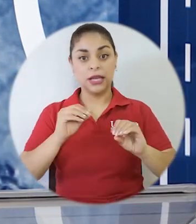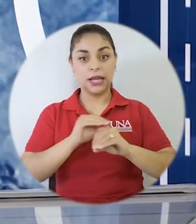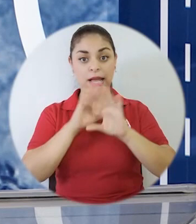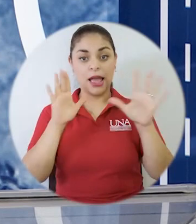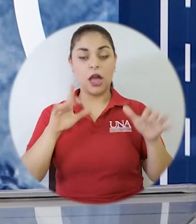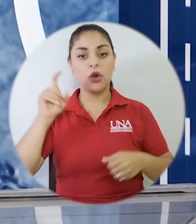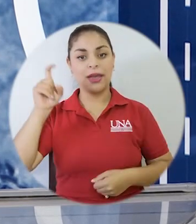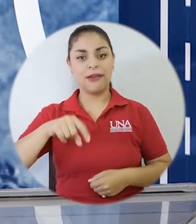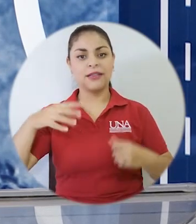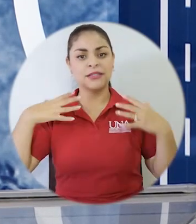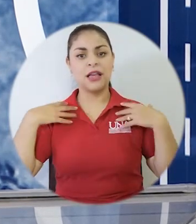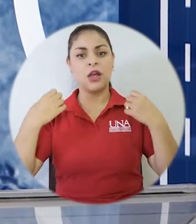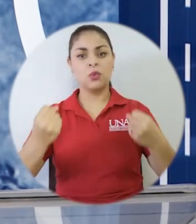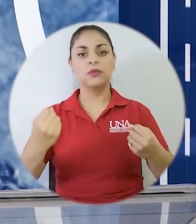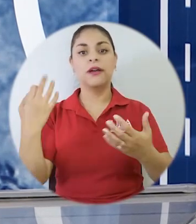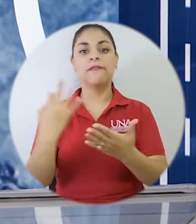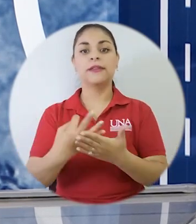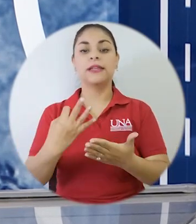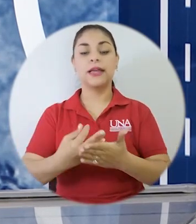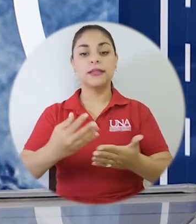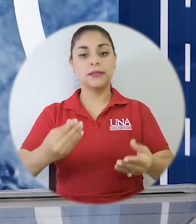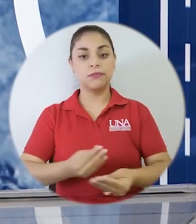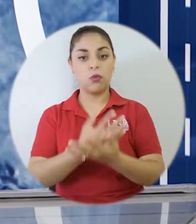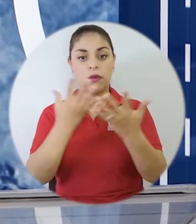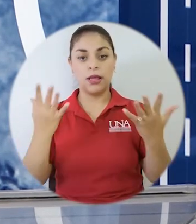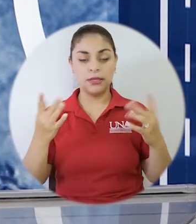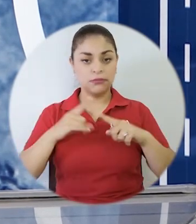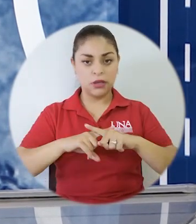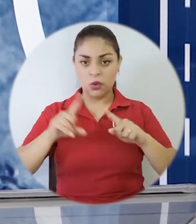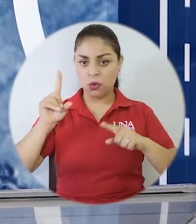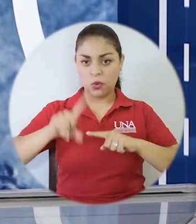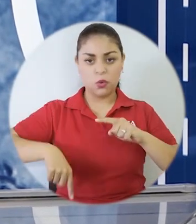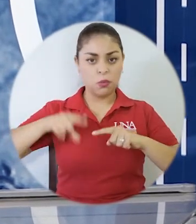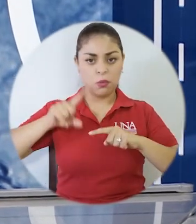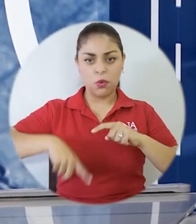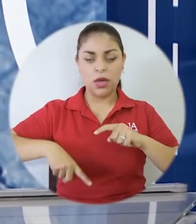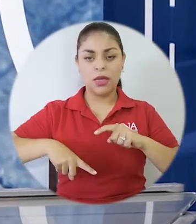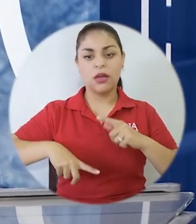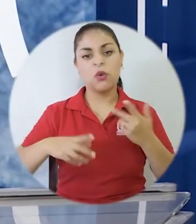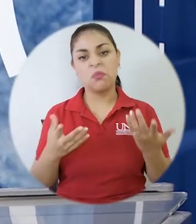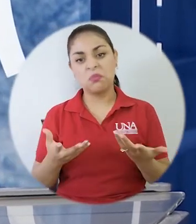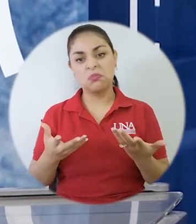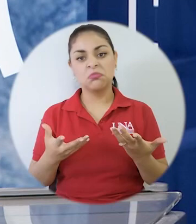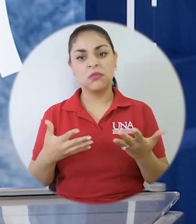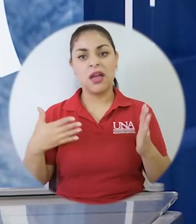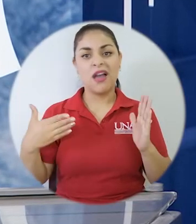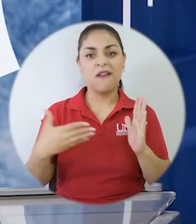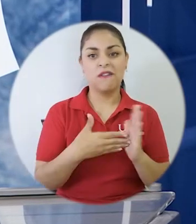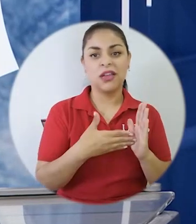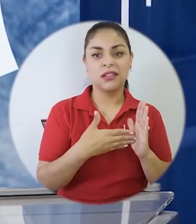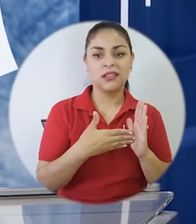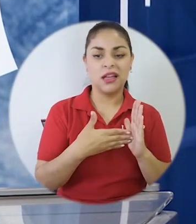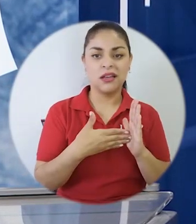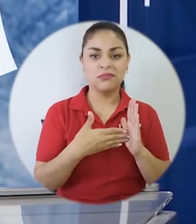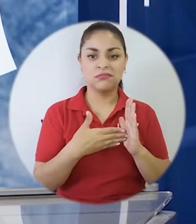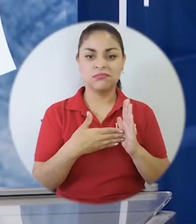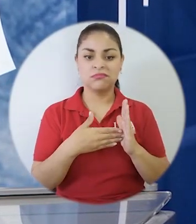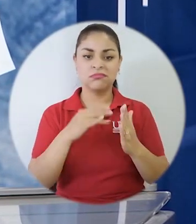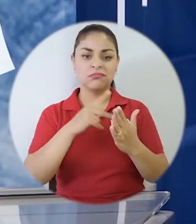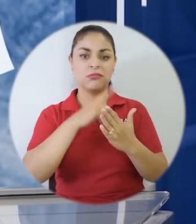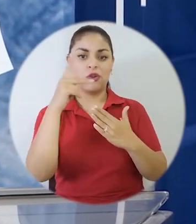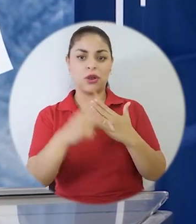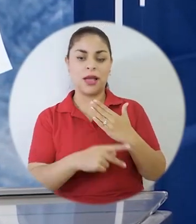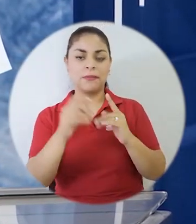Por supuesto que tiene que haber salud en las finanzas públicas, pero esto no puede ser ¿verdad?